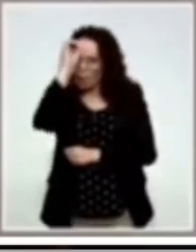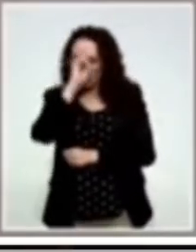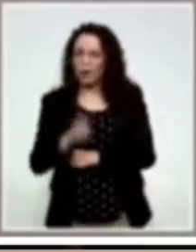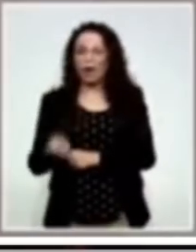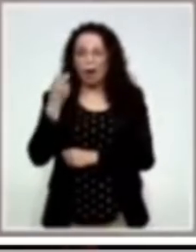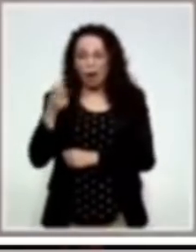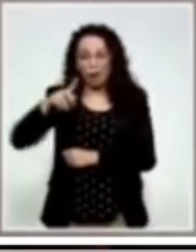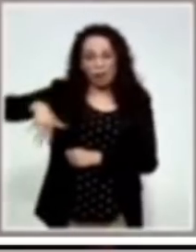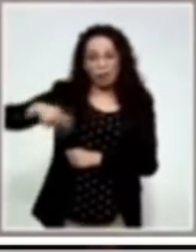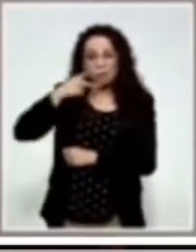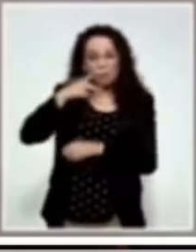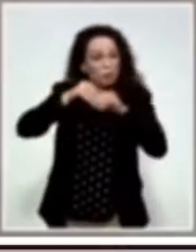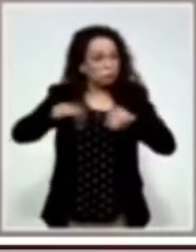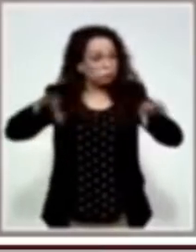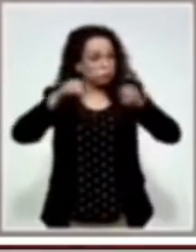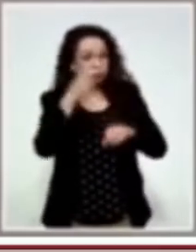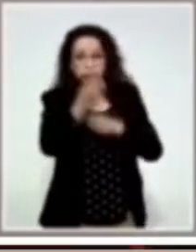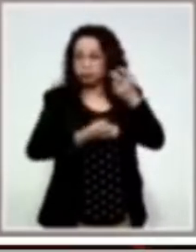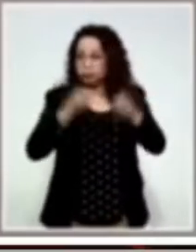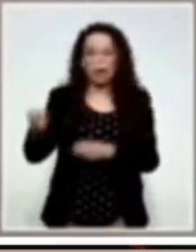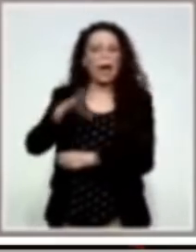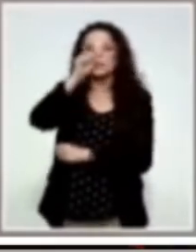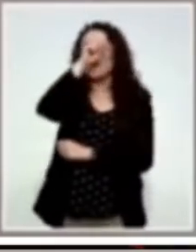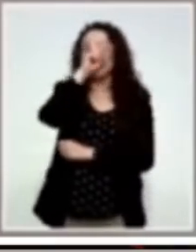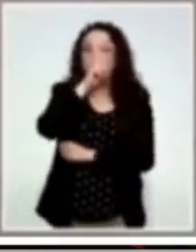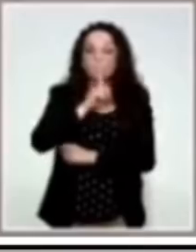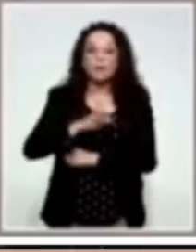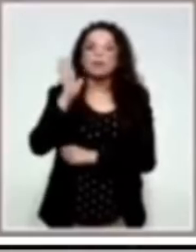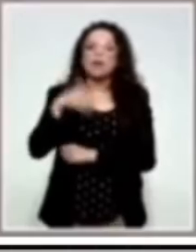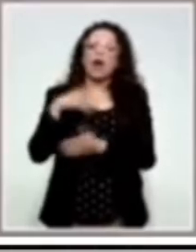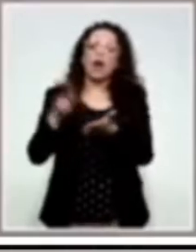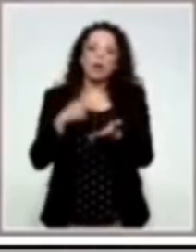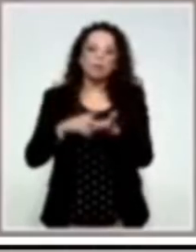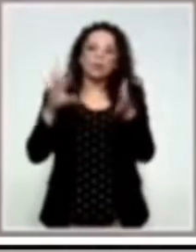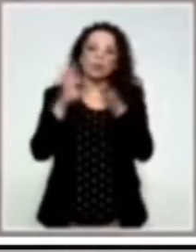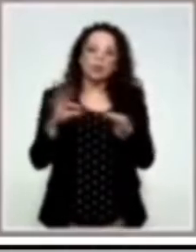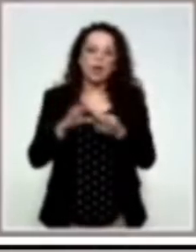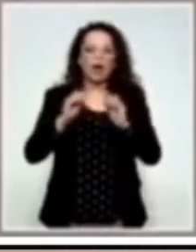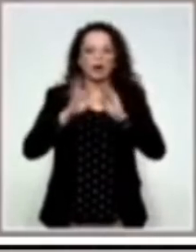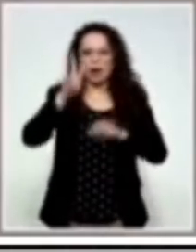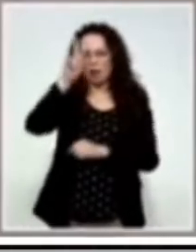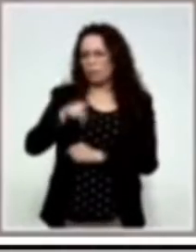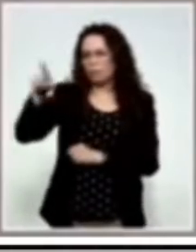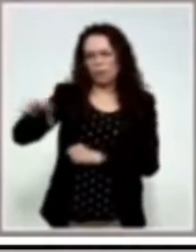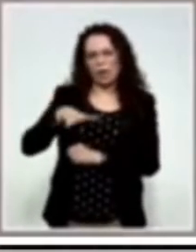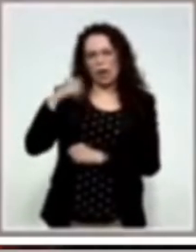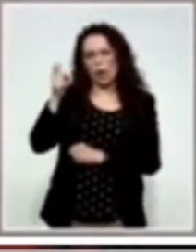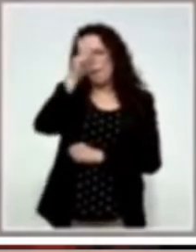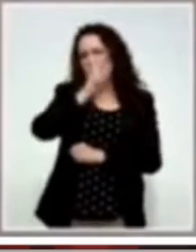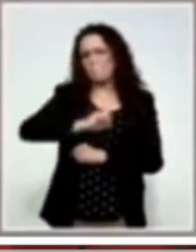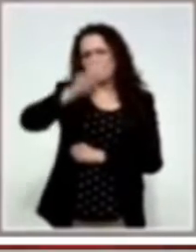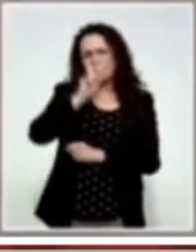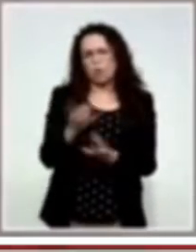tanto, y la ha aclarado. Y ya no puede uno pensar que es mala información, es mentir deliberadamente.